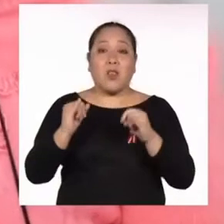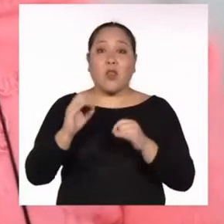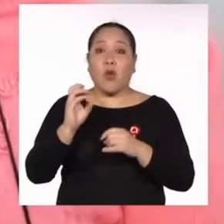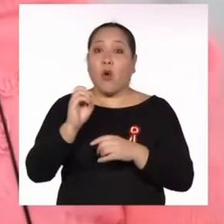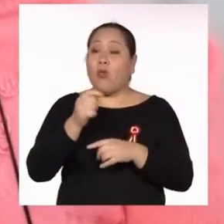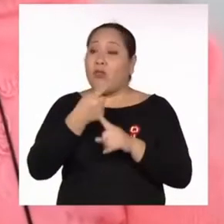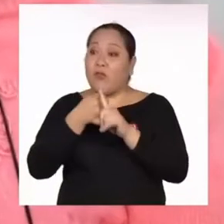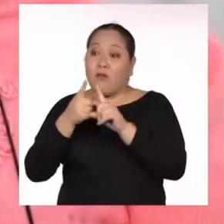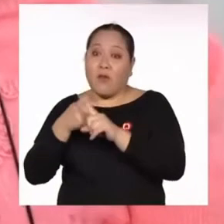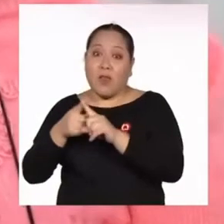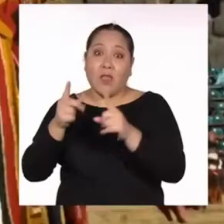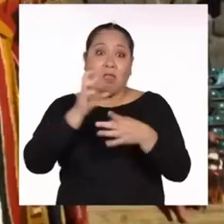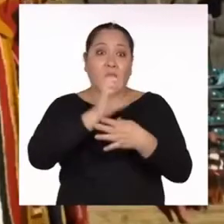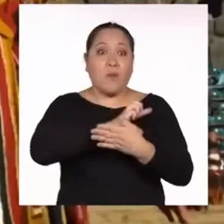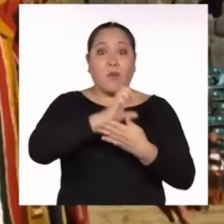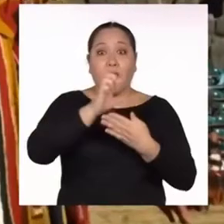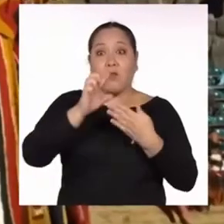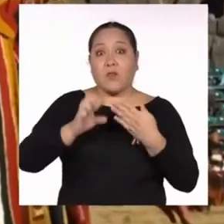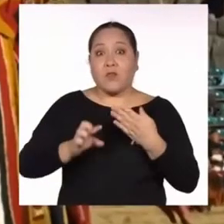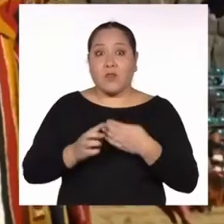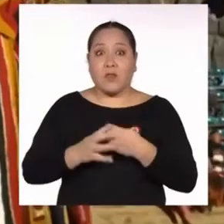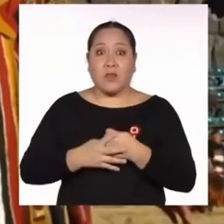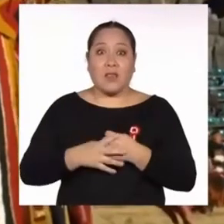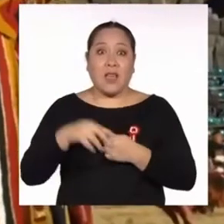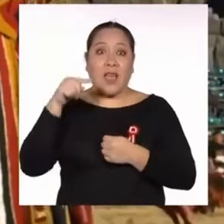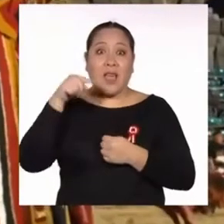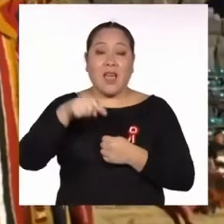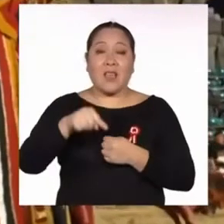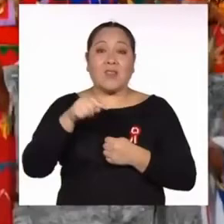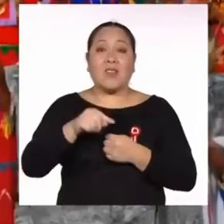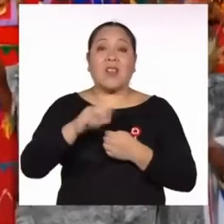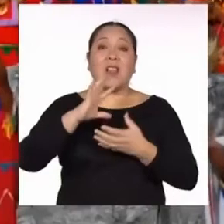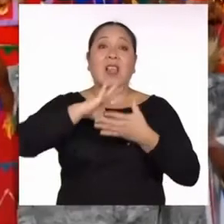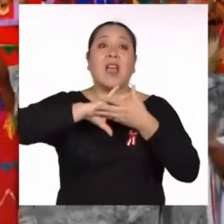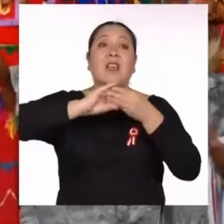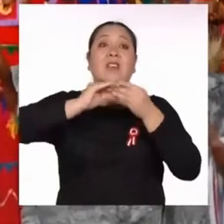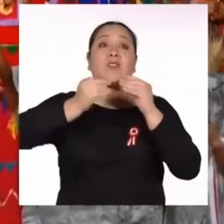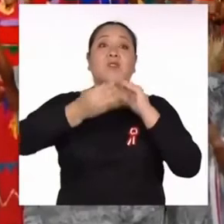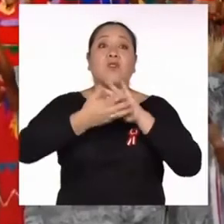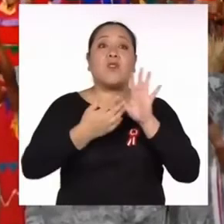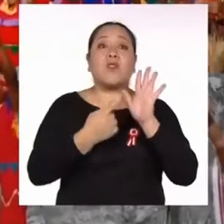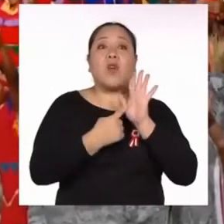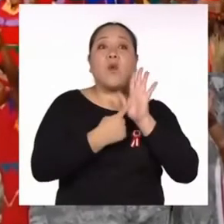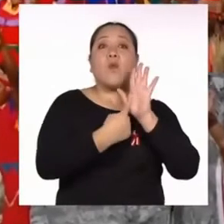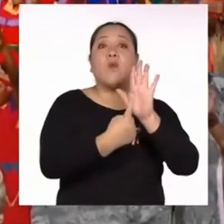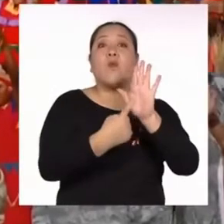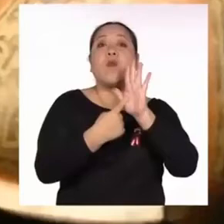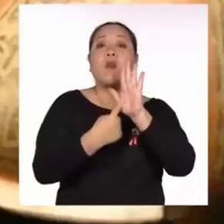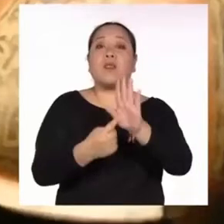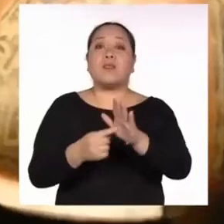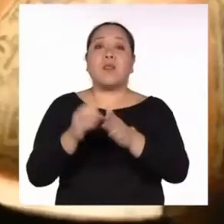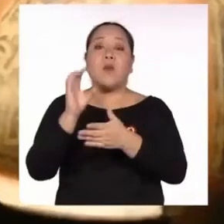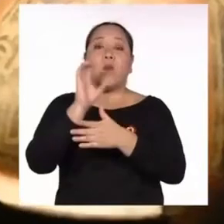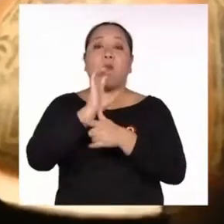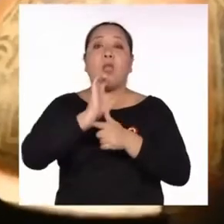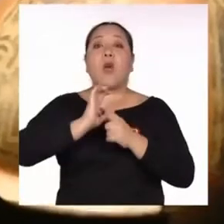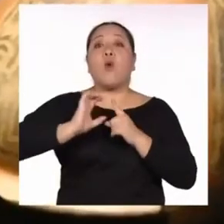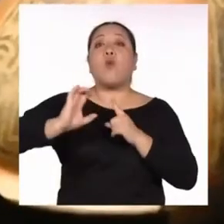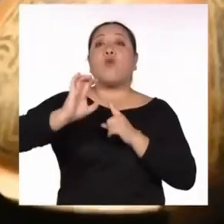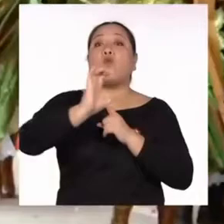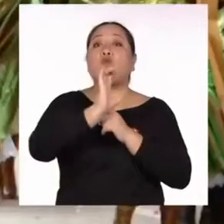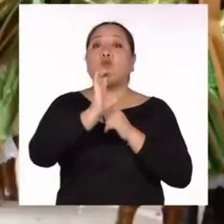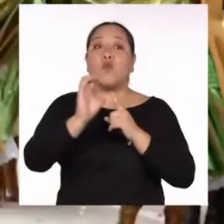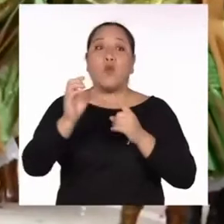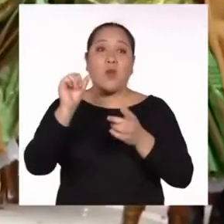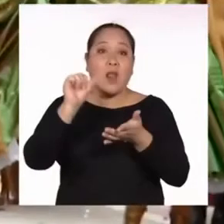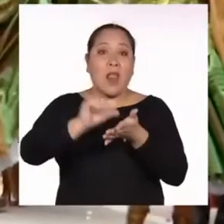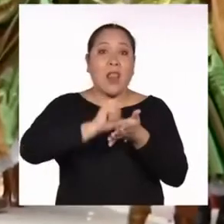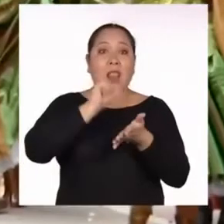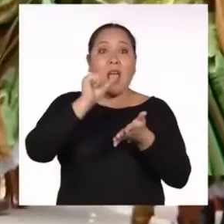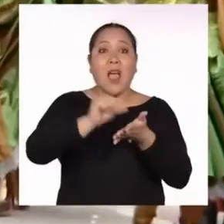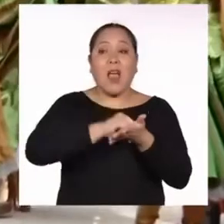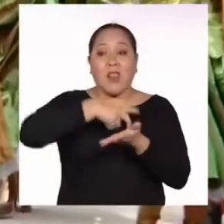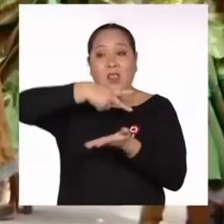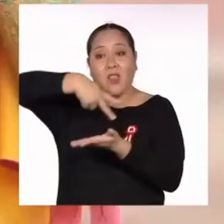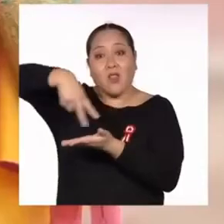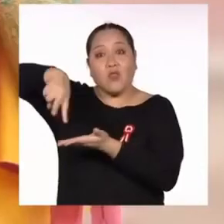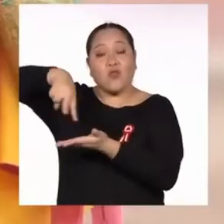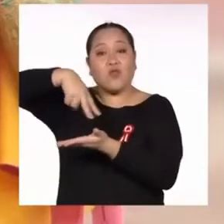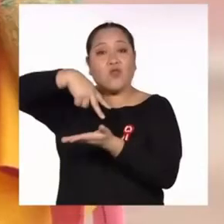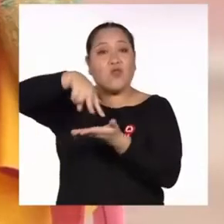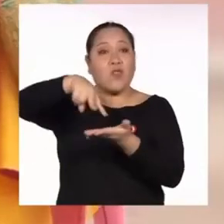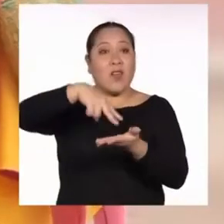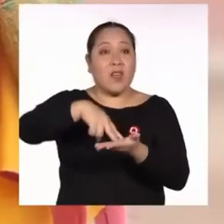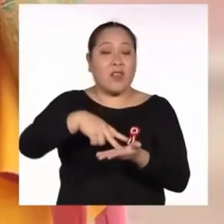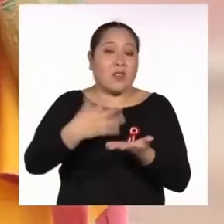distintas es nuestra historia que se expresa por intermedio de la cultura el arte de folklore